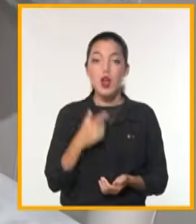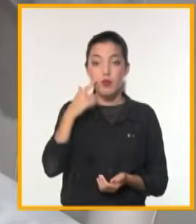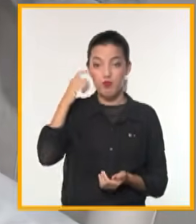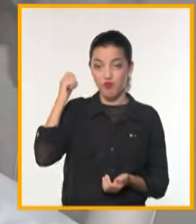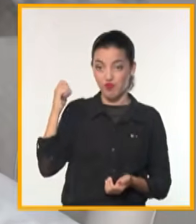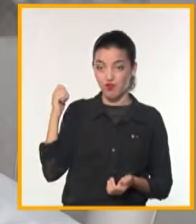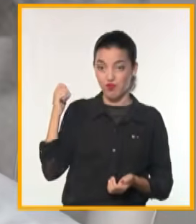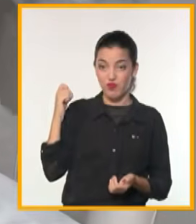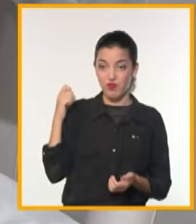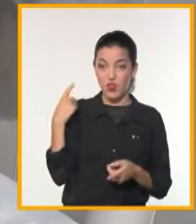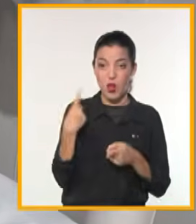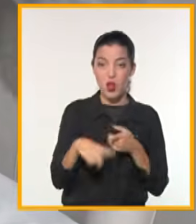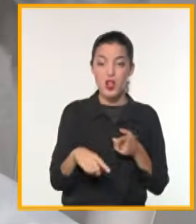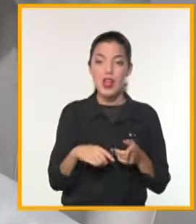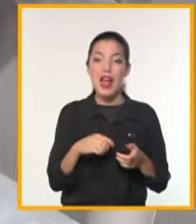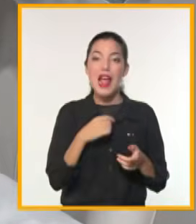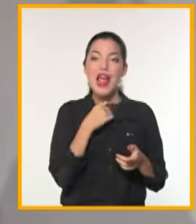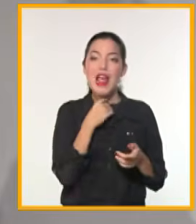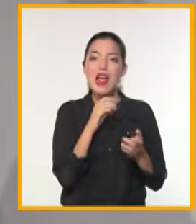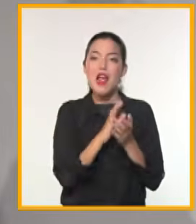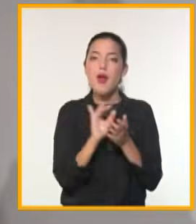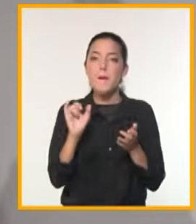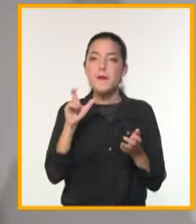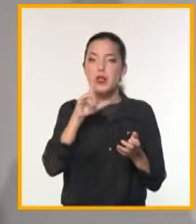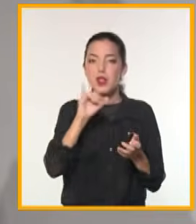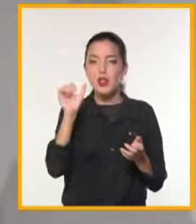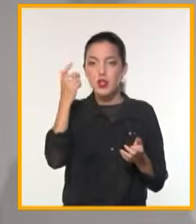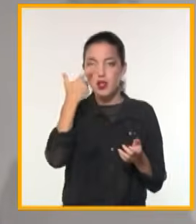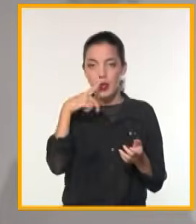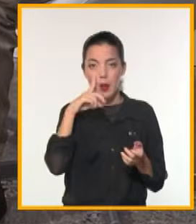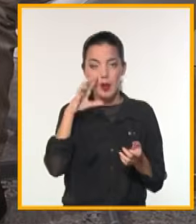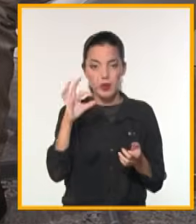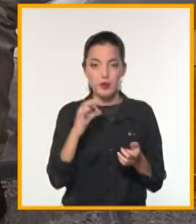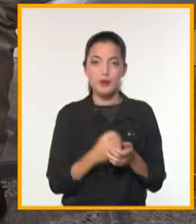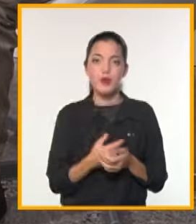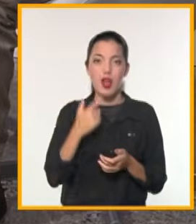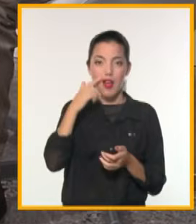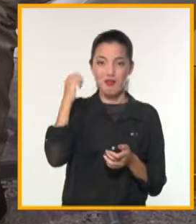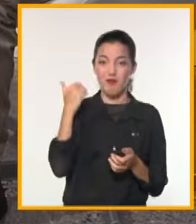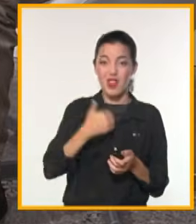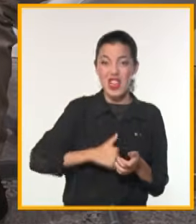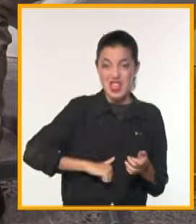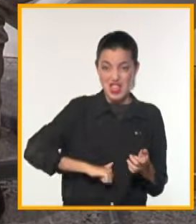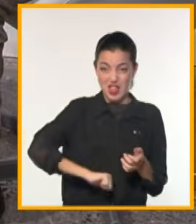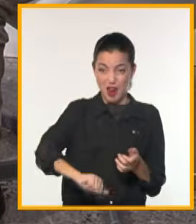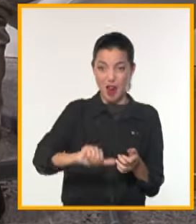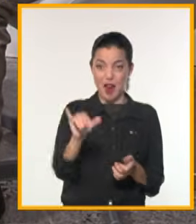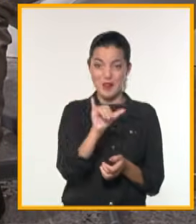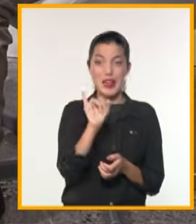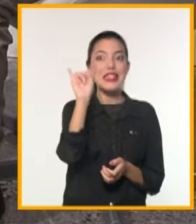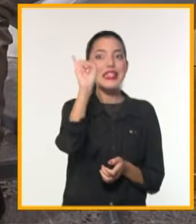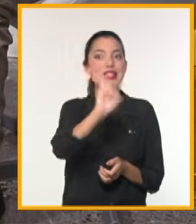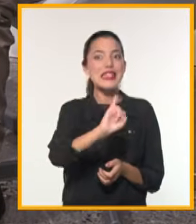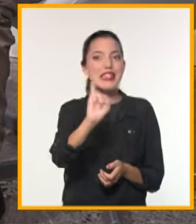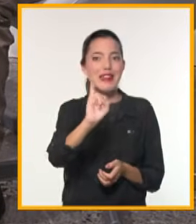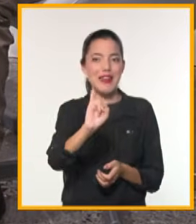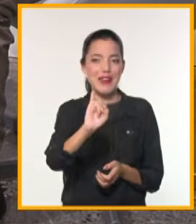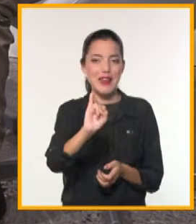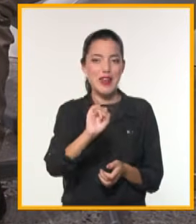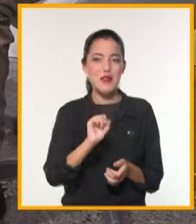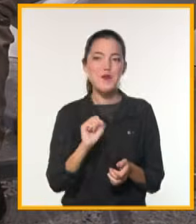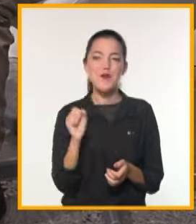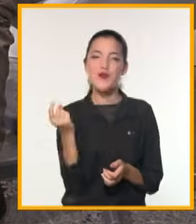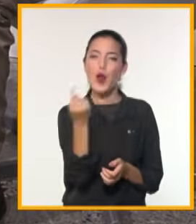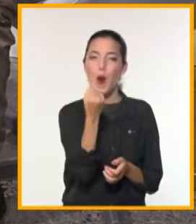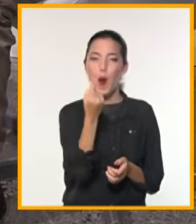estaba enseñando a leer y escribir, y estaban sus hijas, como tú ves, tenía 6 hijas, y un solo varón, que es el que tiene Elia